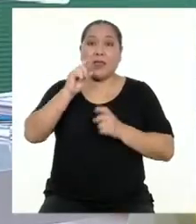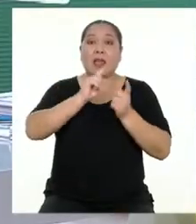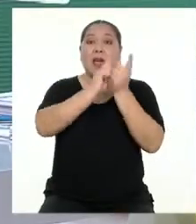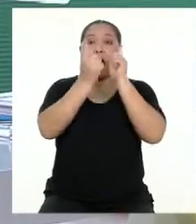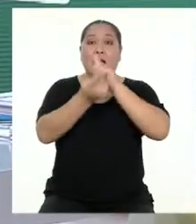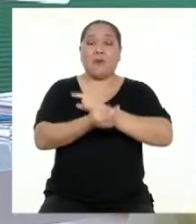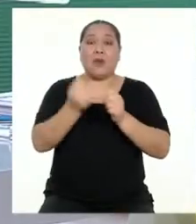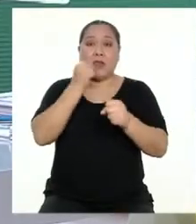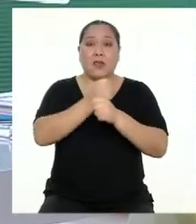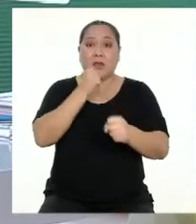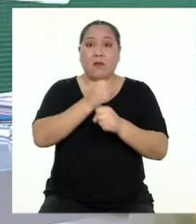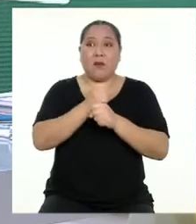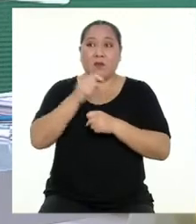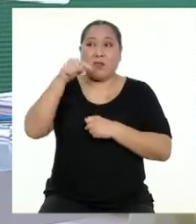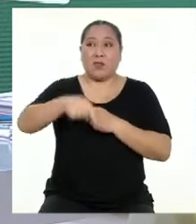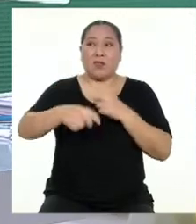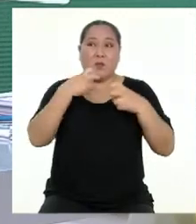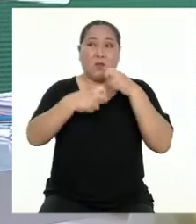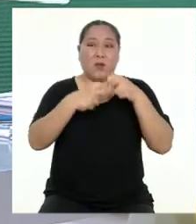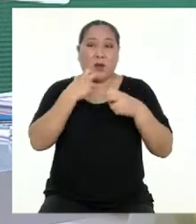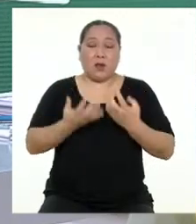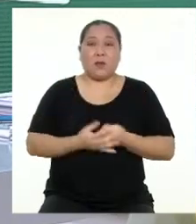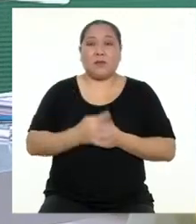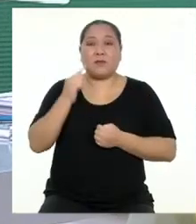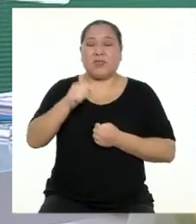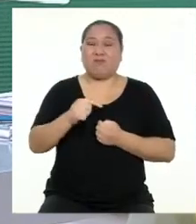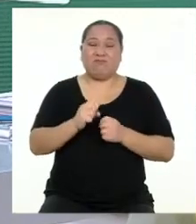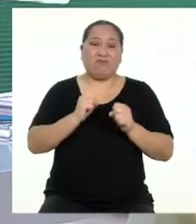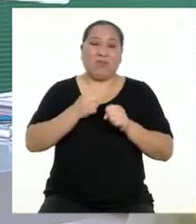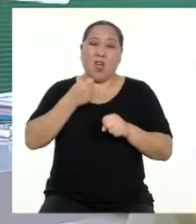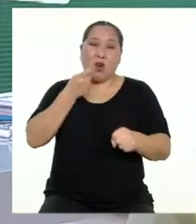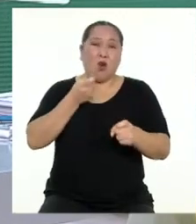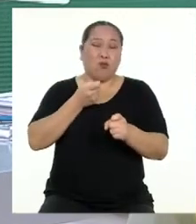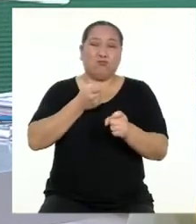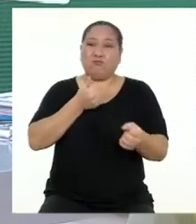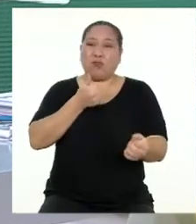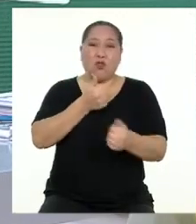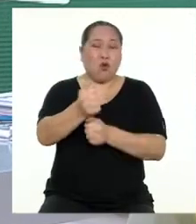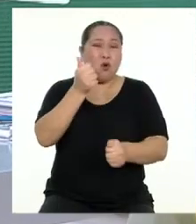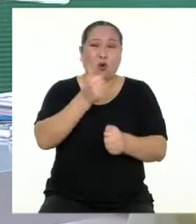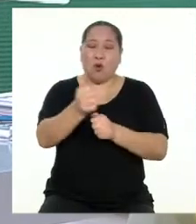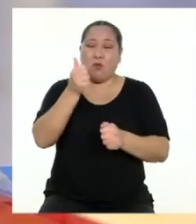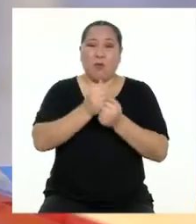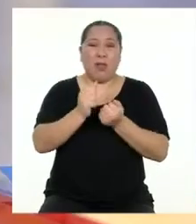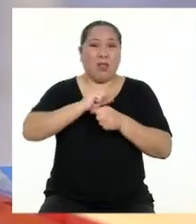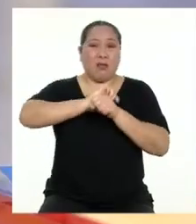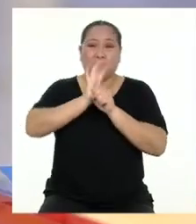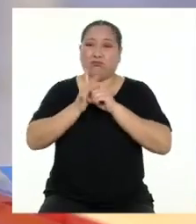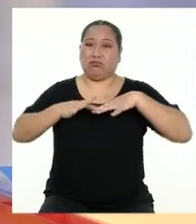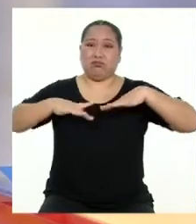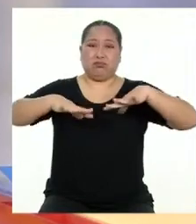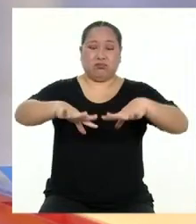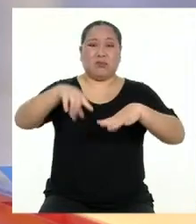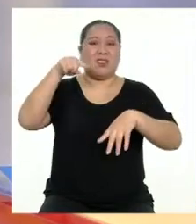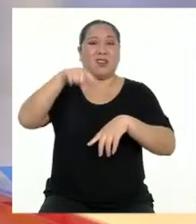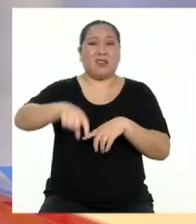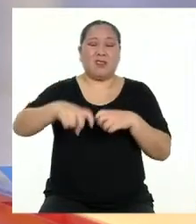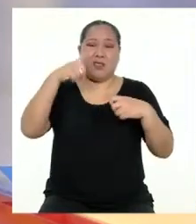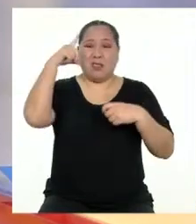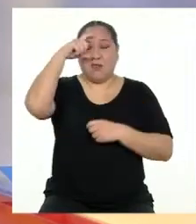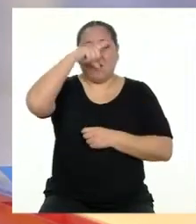por la crisis que estamos viviendo, por culpa de la pandemia. Y eso está afectando la economía familiar. Todo es culpa de